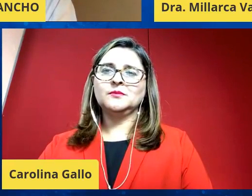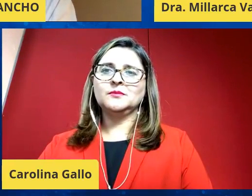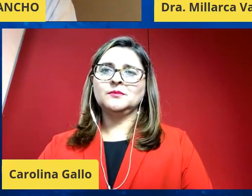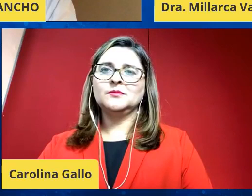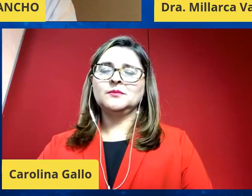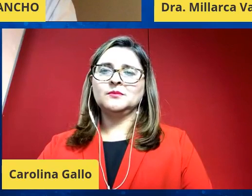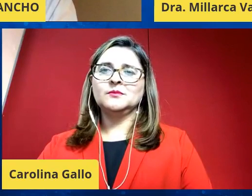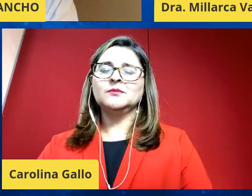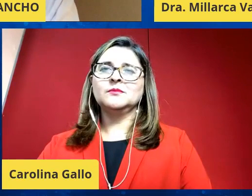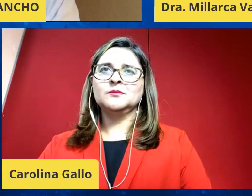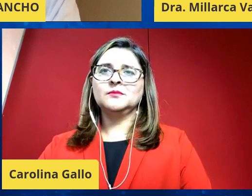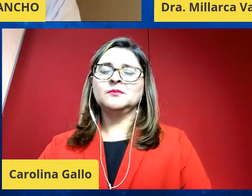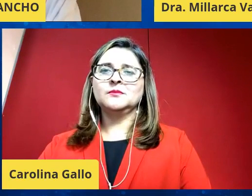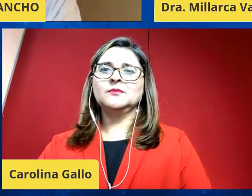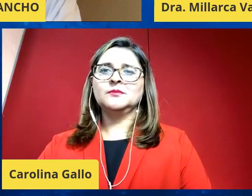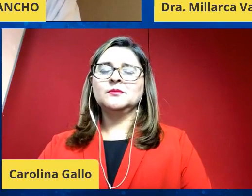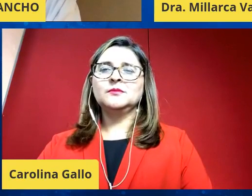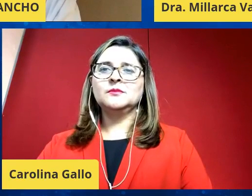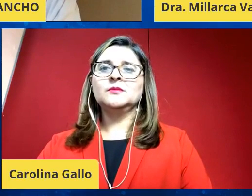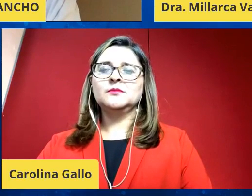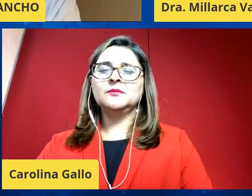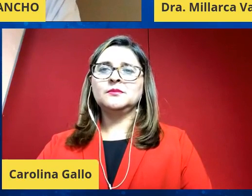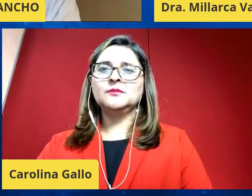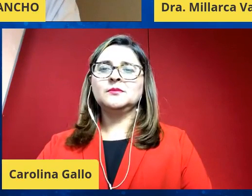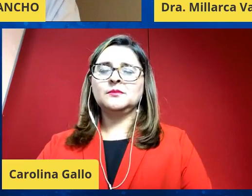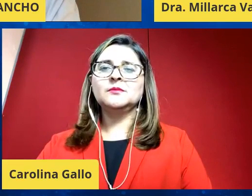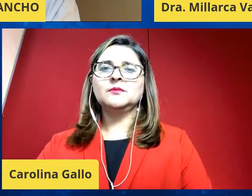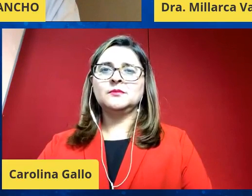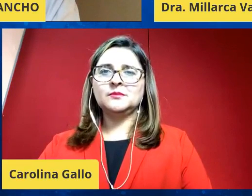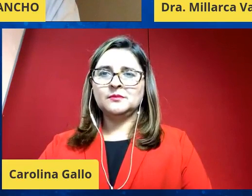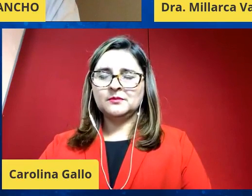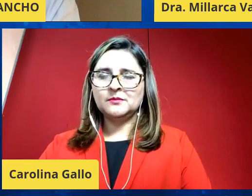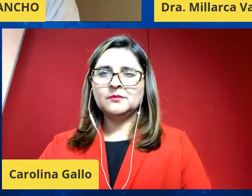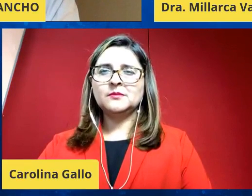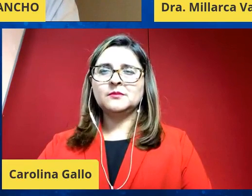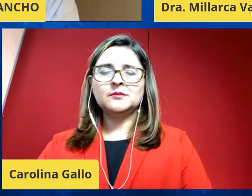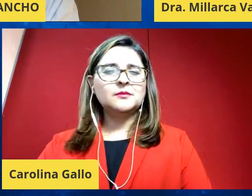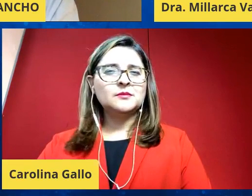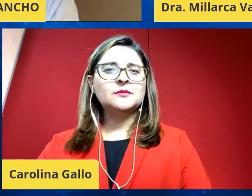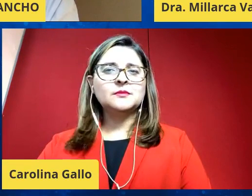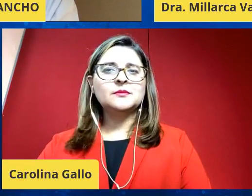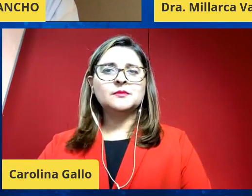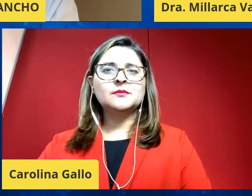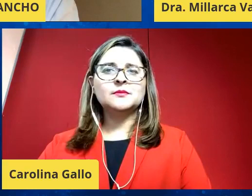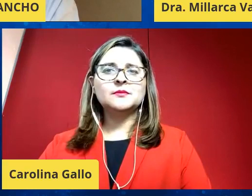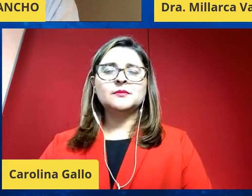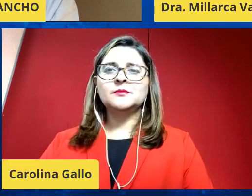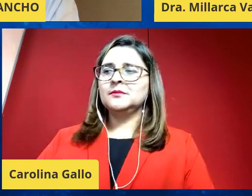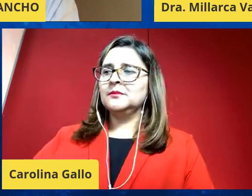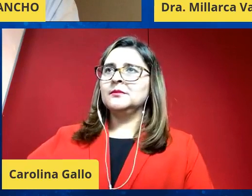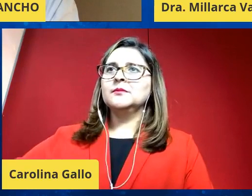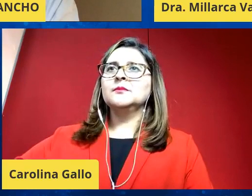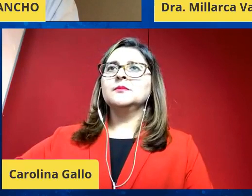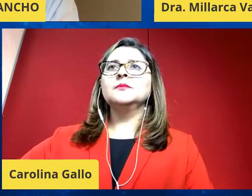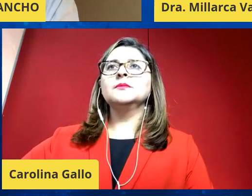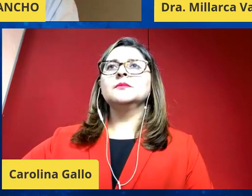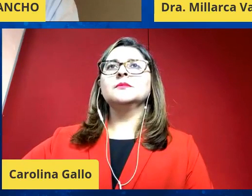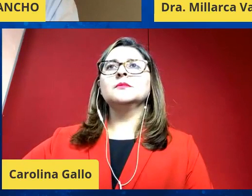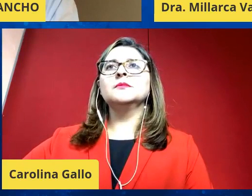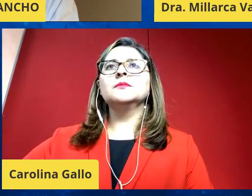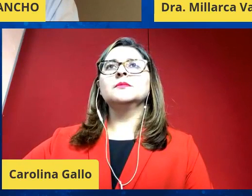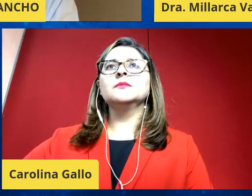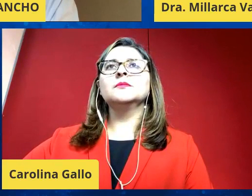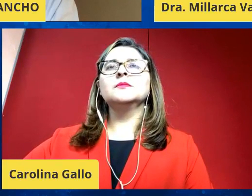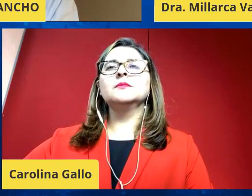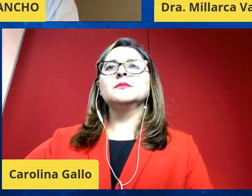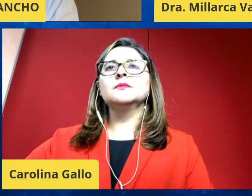variados, tanto nacionales como internacionales. De alguna forma, bueno, todo este